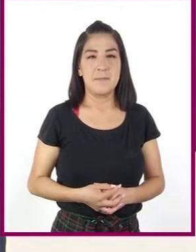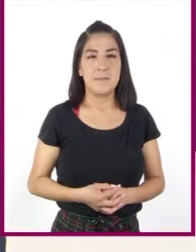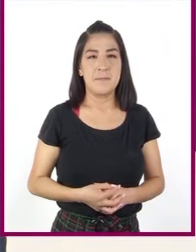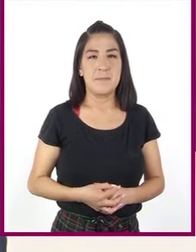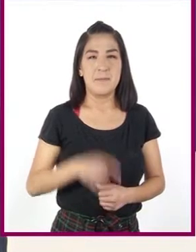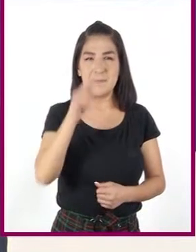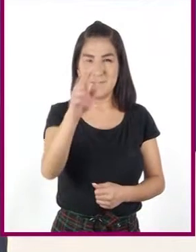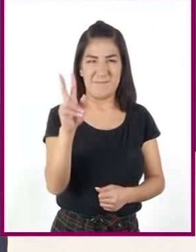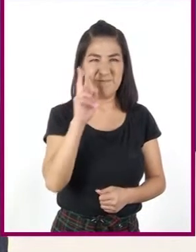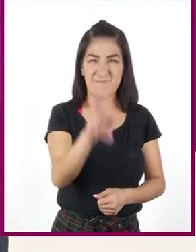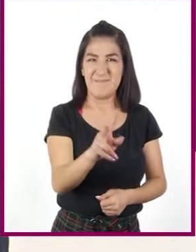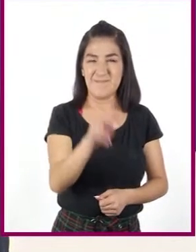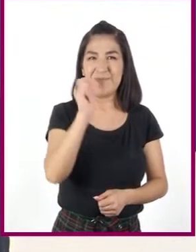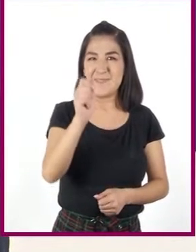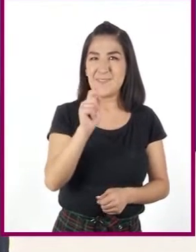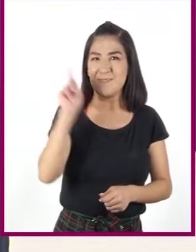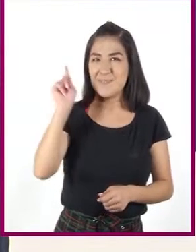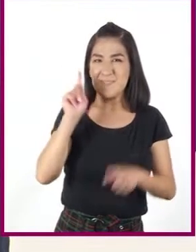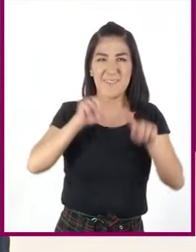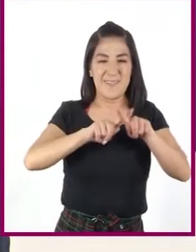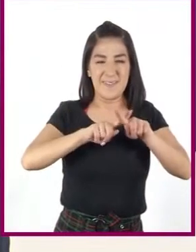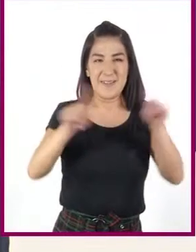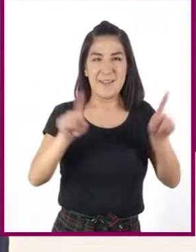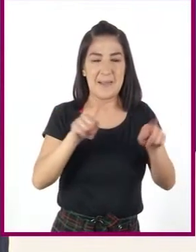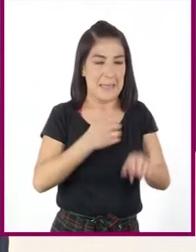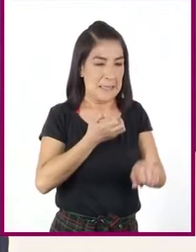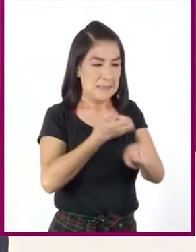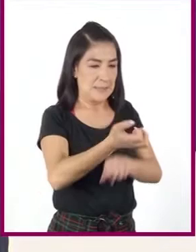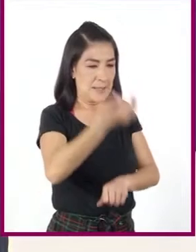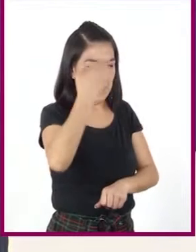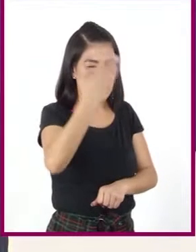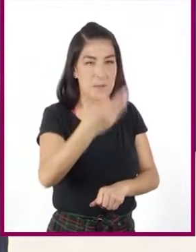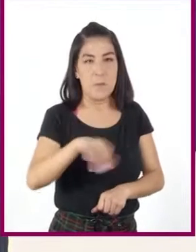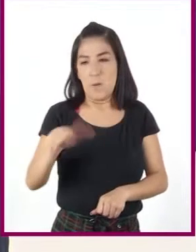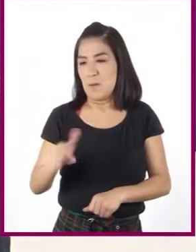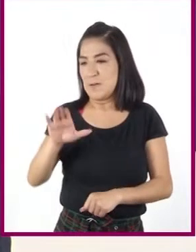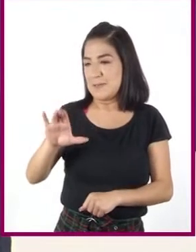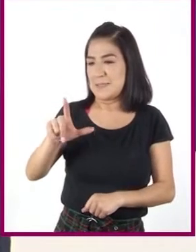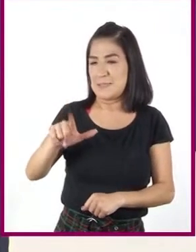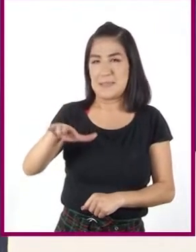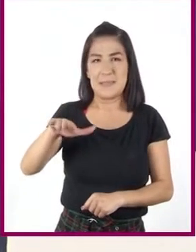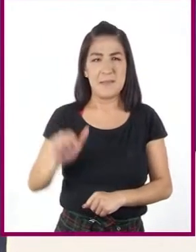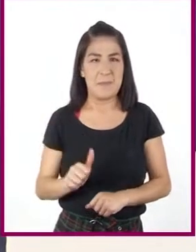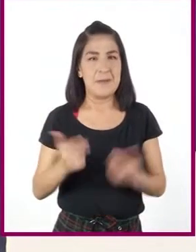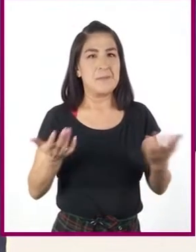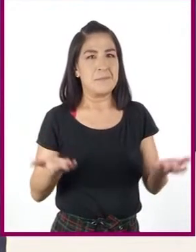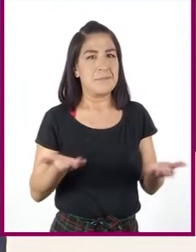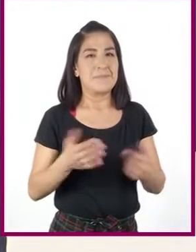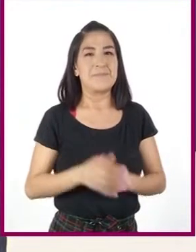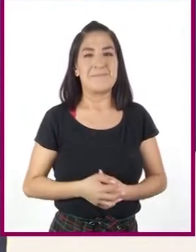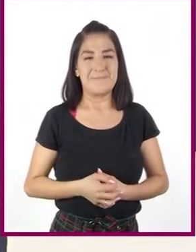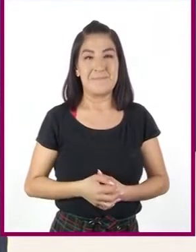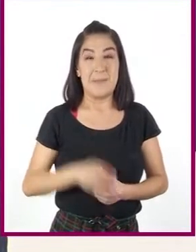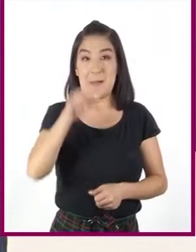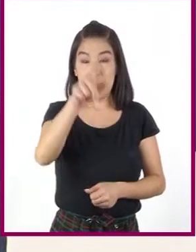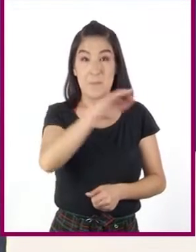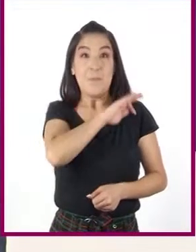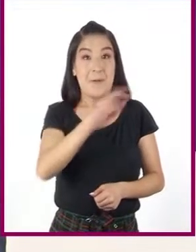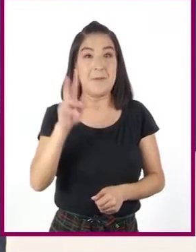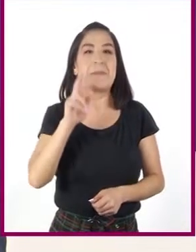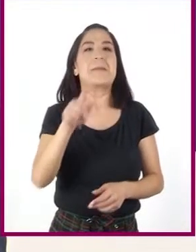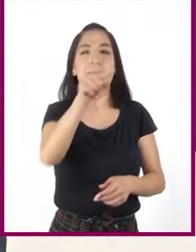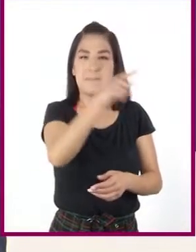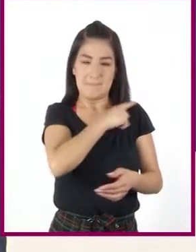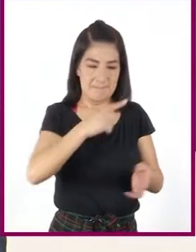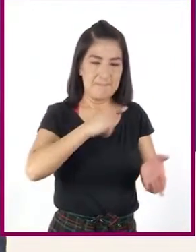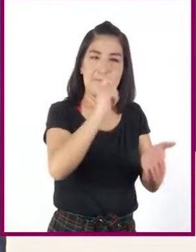¿Pudieron identificar las diferencias entre estado del tiempo y el clima? Si fue así, escriban